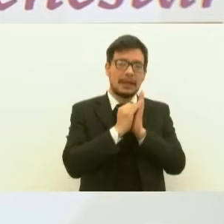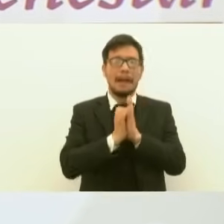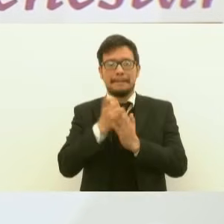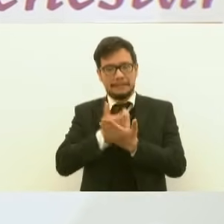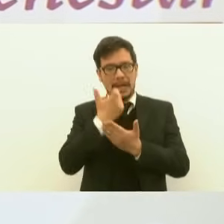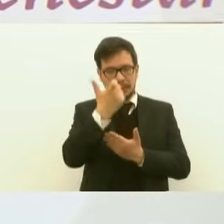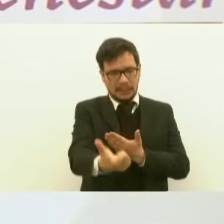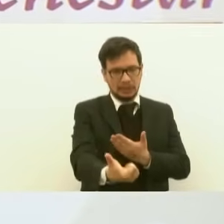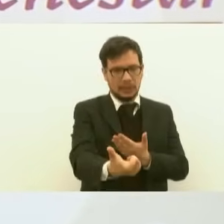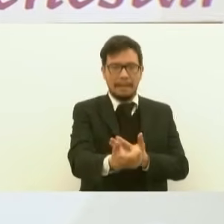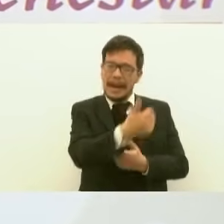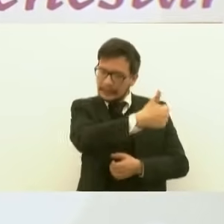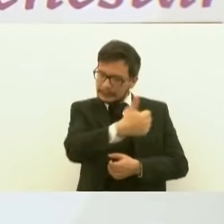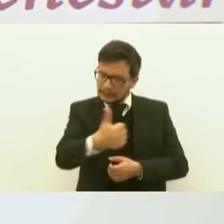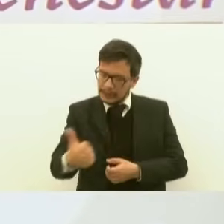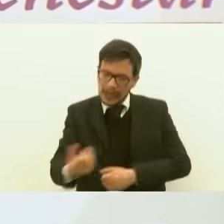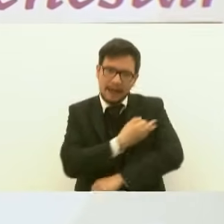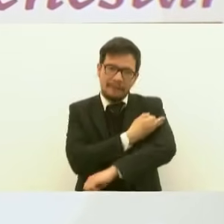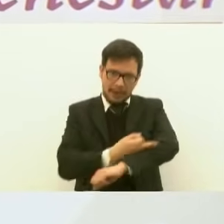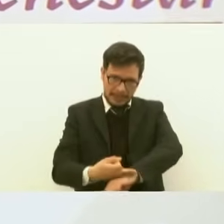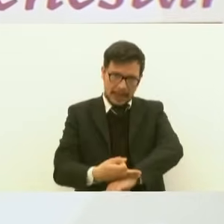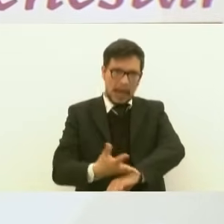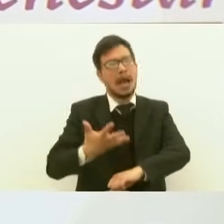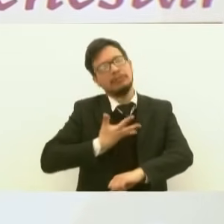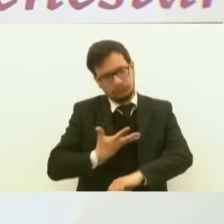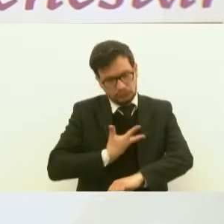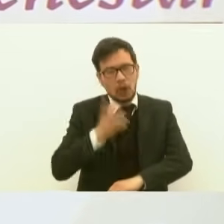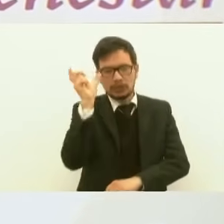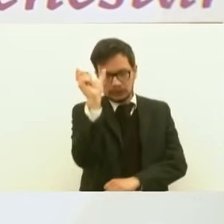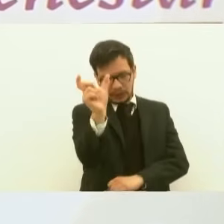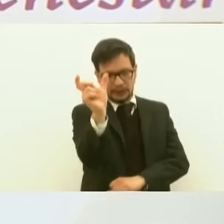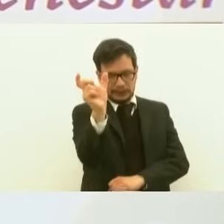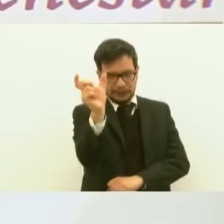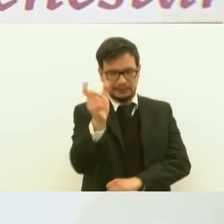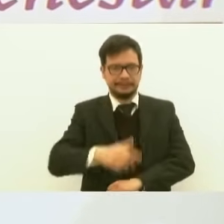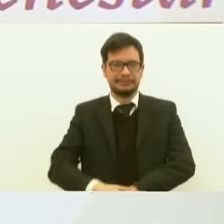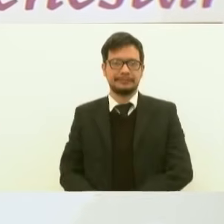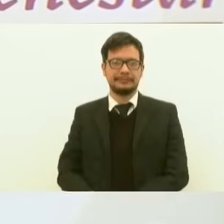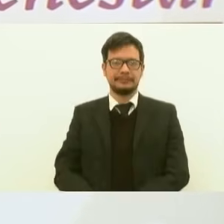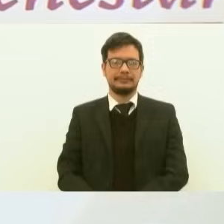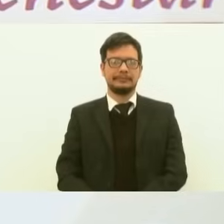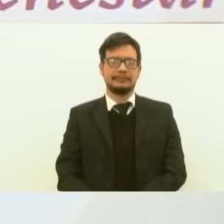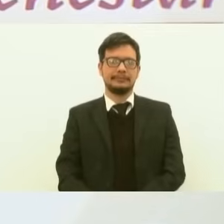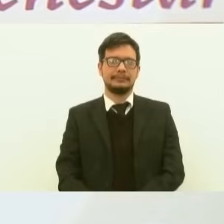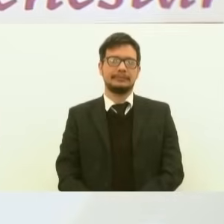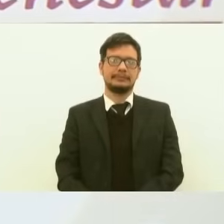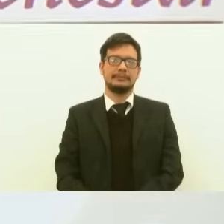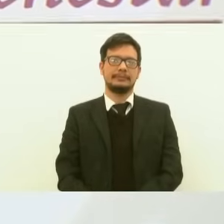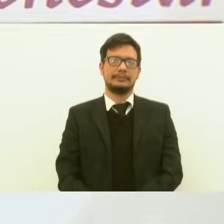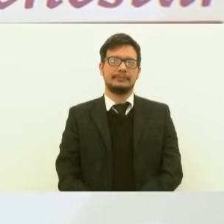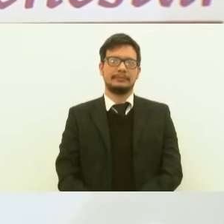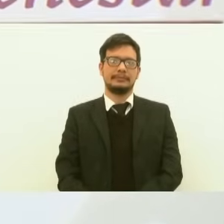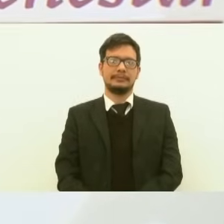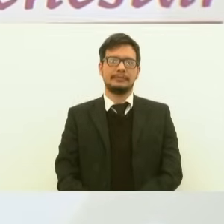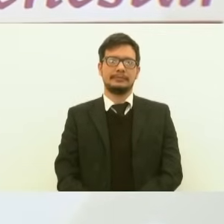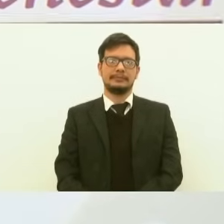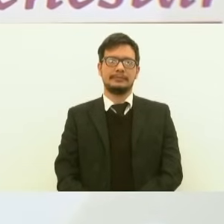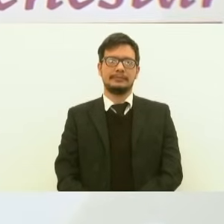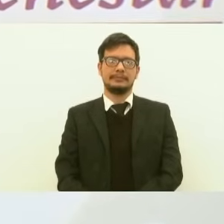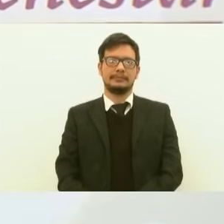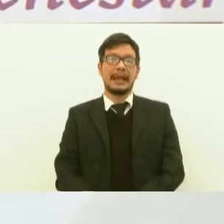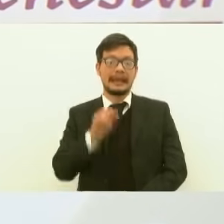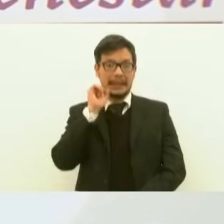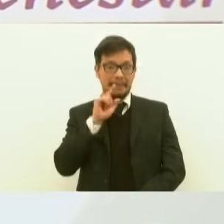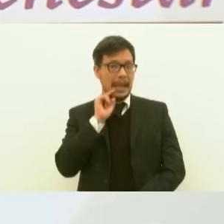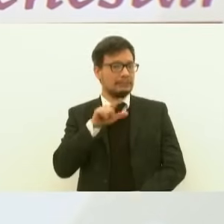manera directa, que tenga su credencial. Vamos también a